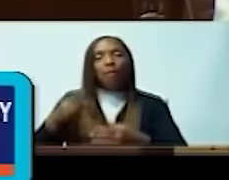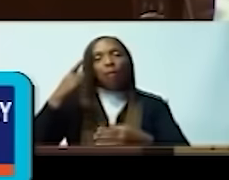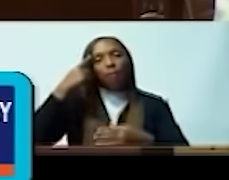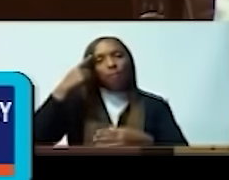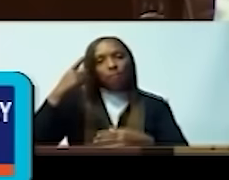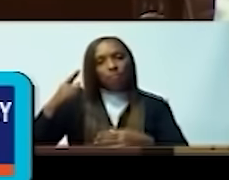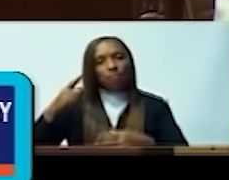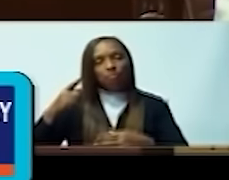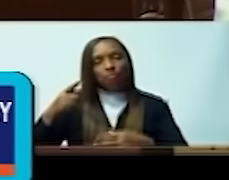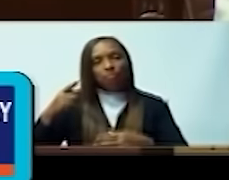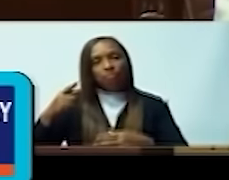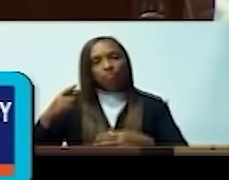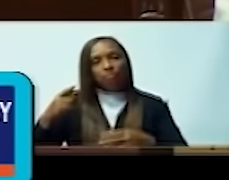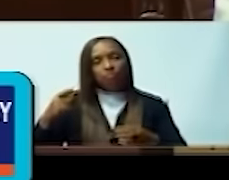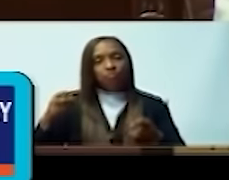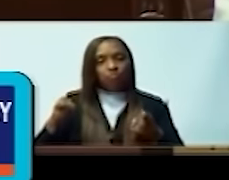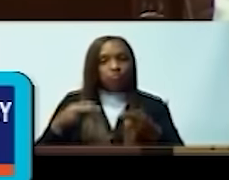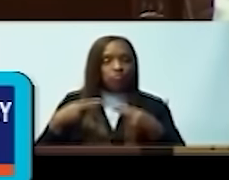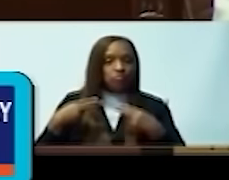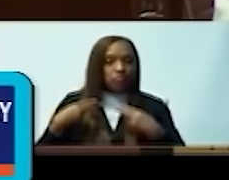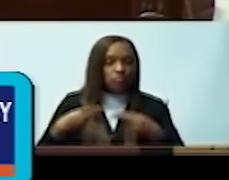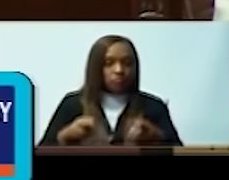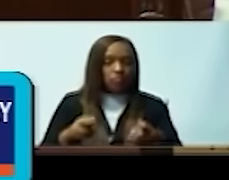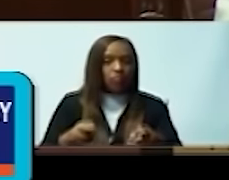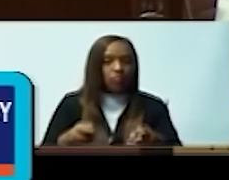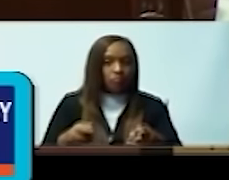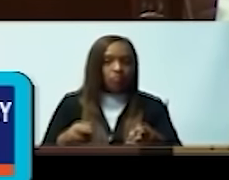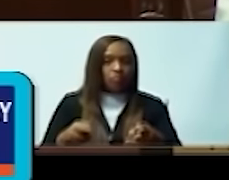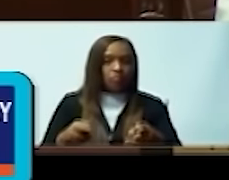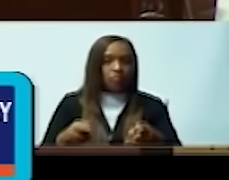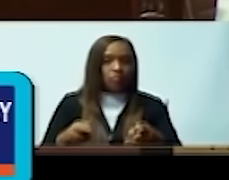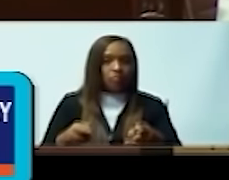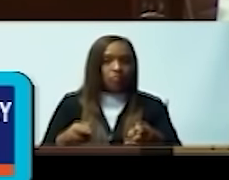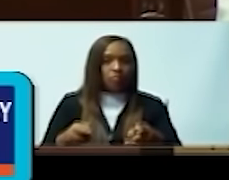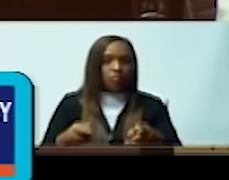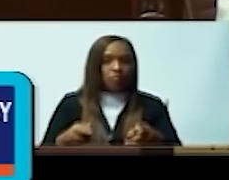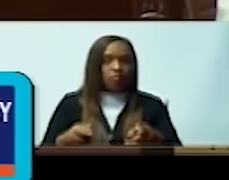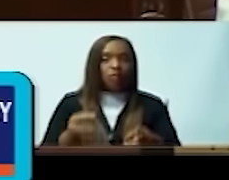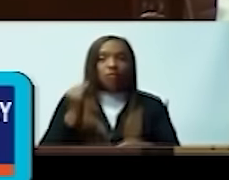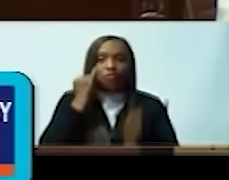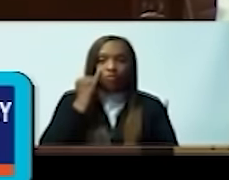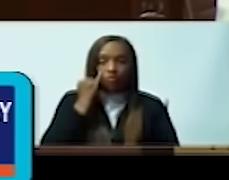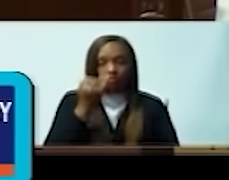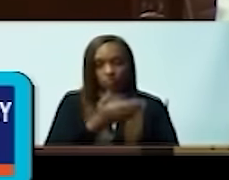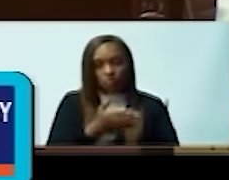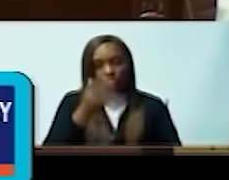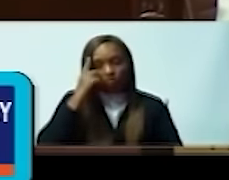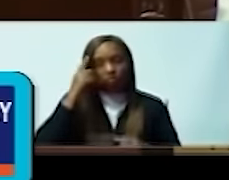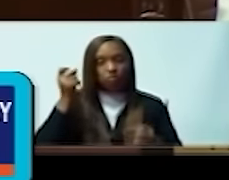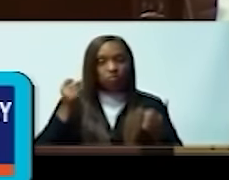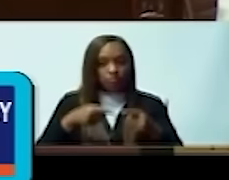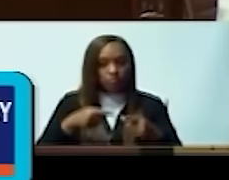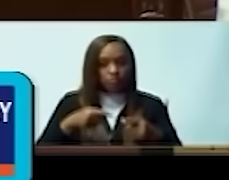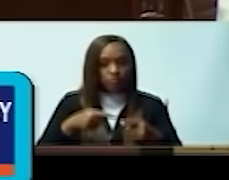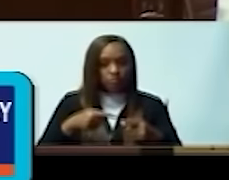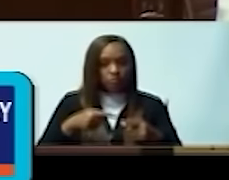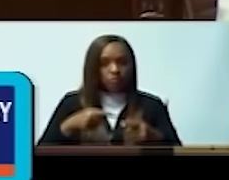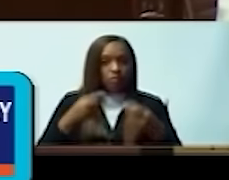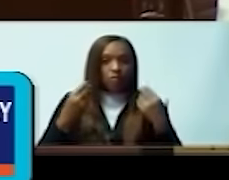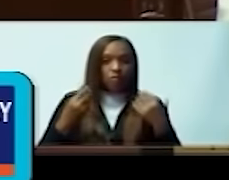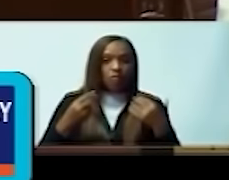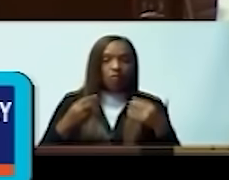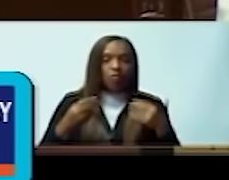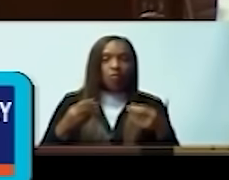enviar a comisión. Los que estén de acuerdo con la declaratoria de la urgencia, que por favor lo expresen pulsando sí,